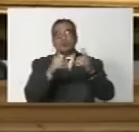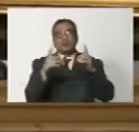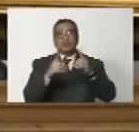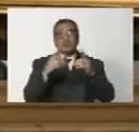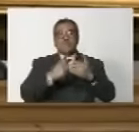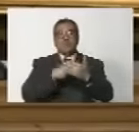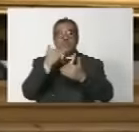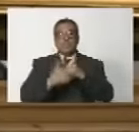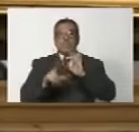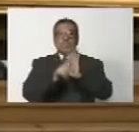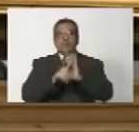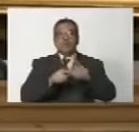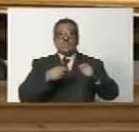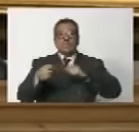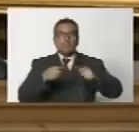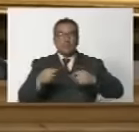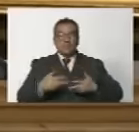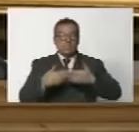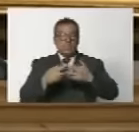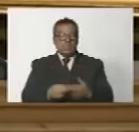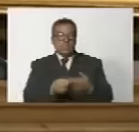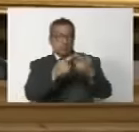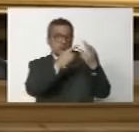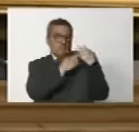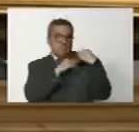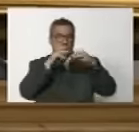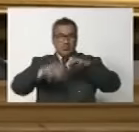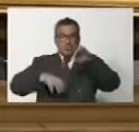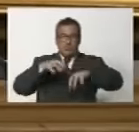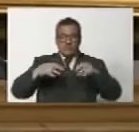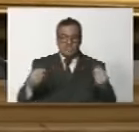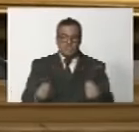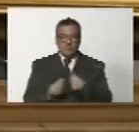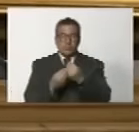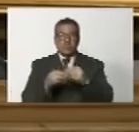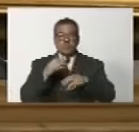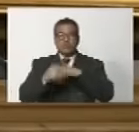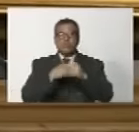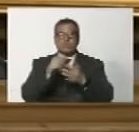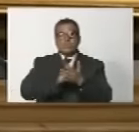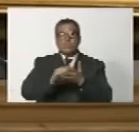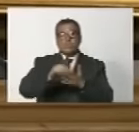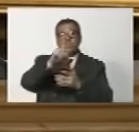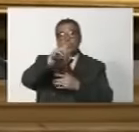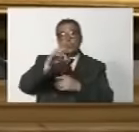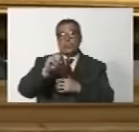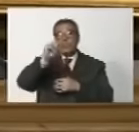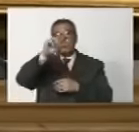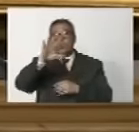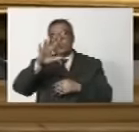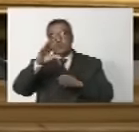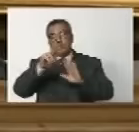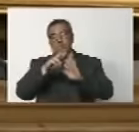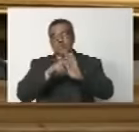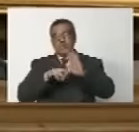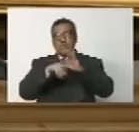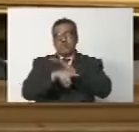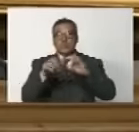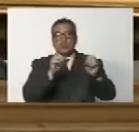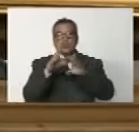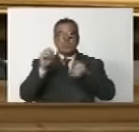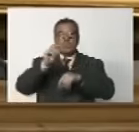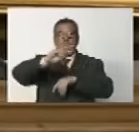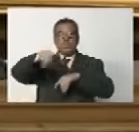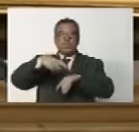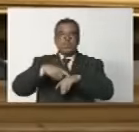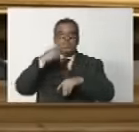del proyecto de ley para el trato digno y responsable de los animales de compañía, de conformidad con lo establecido en el artículo 105 del Reglamento Interior y de Debates de la Asamblea